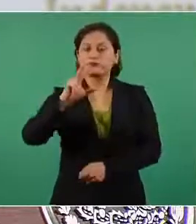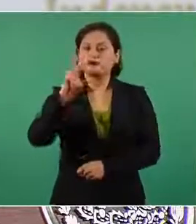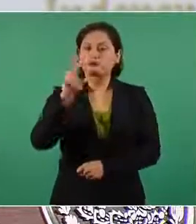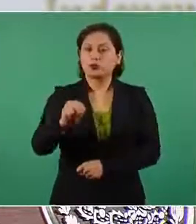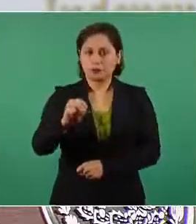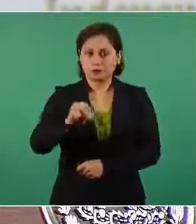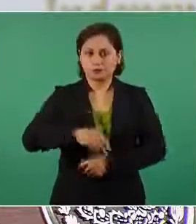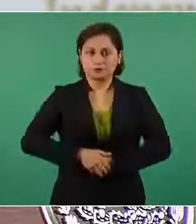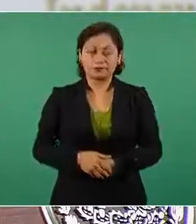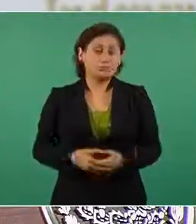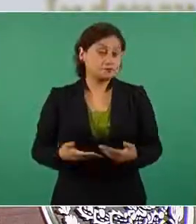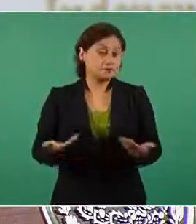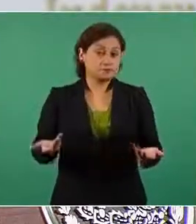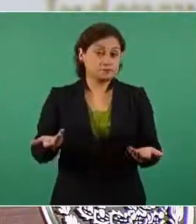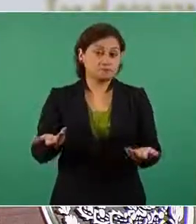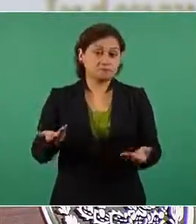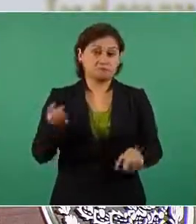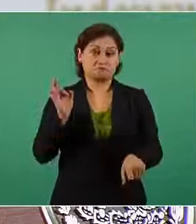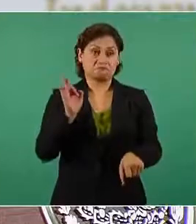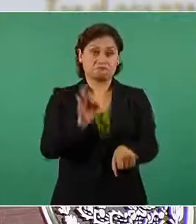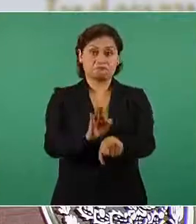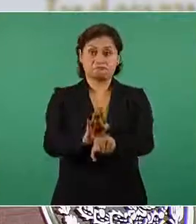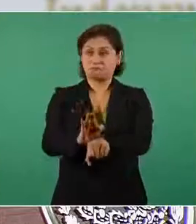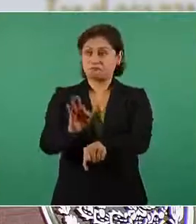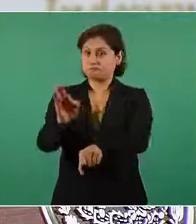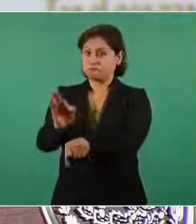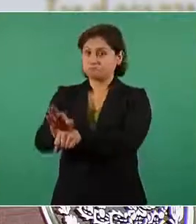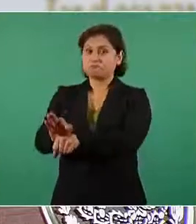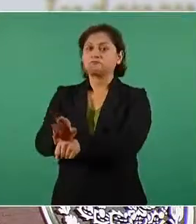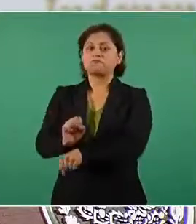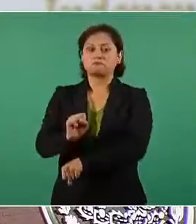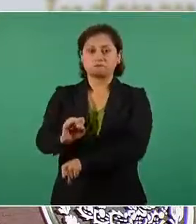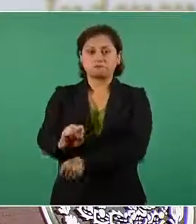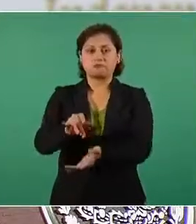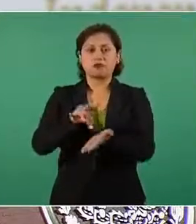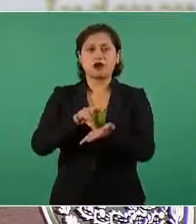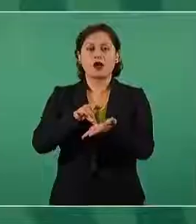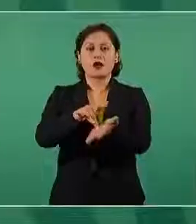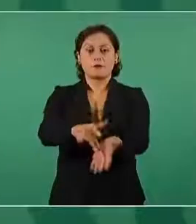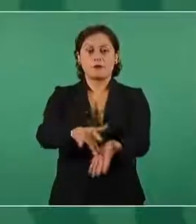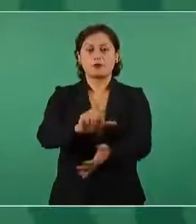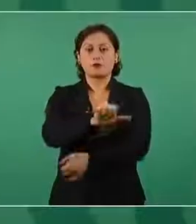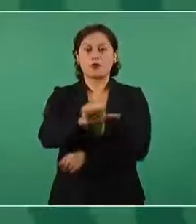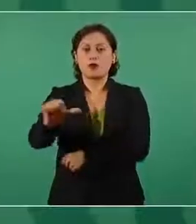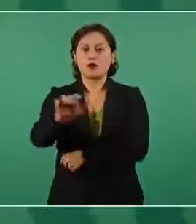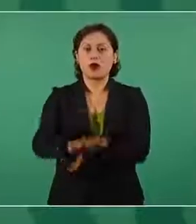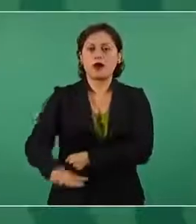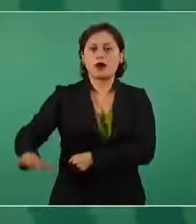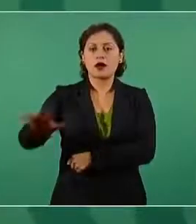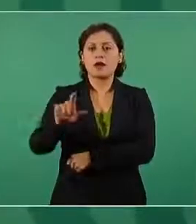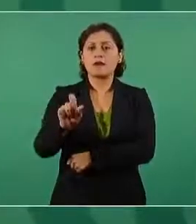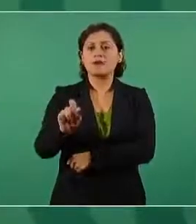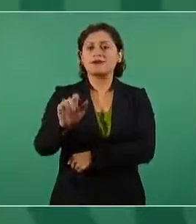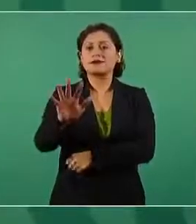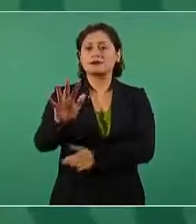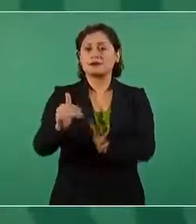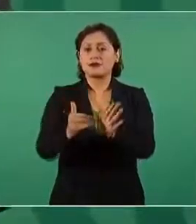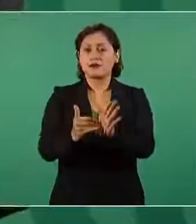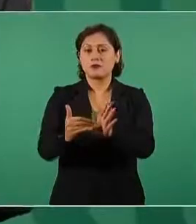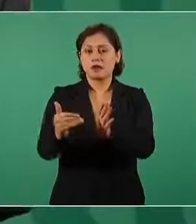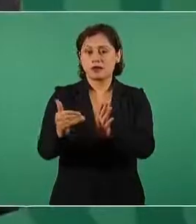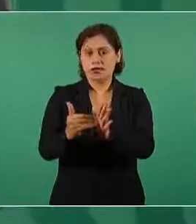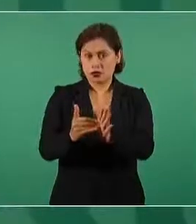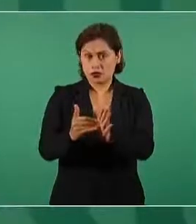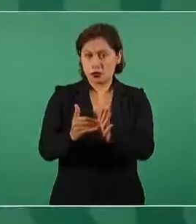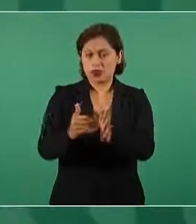está garantizado el apoyo a 25 millones